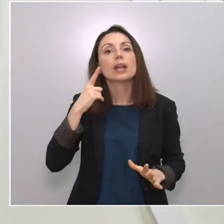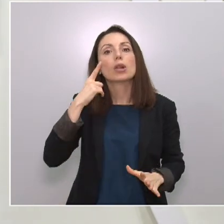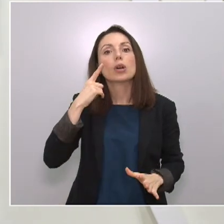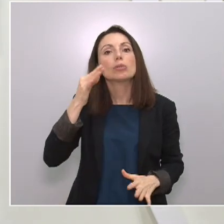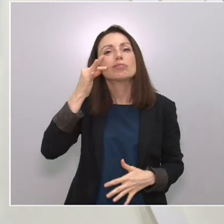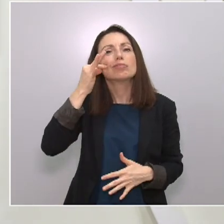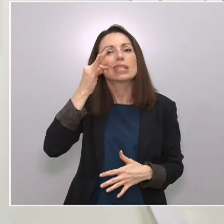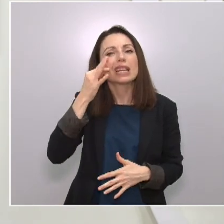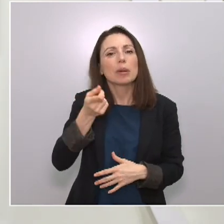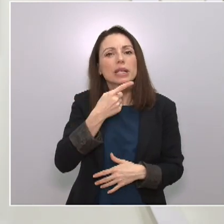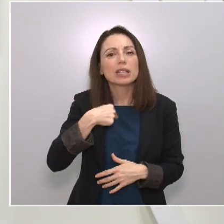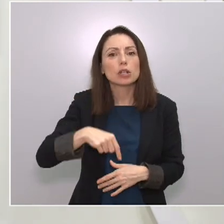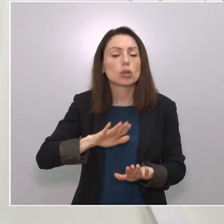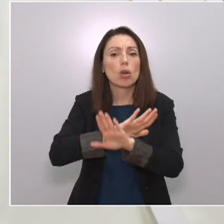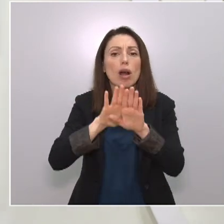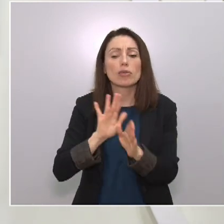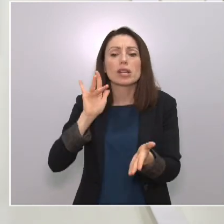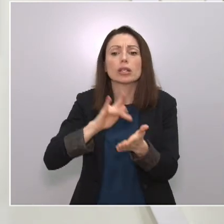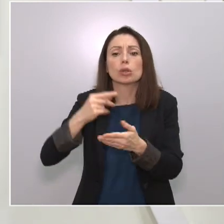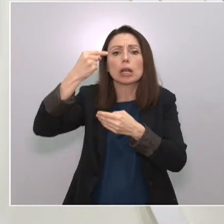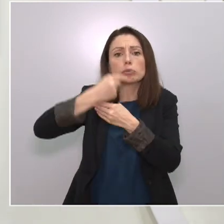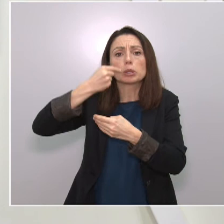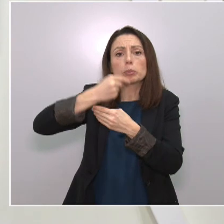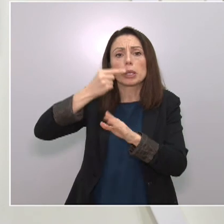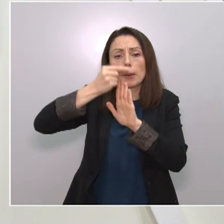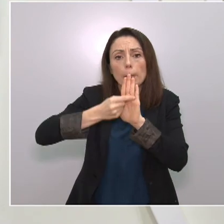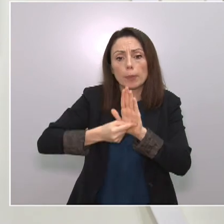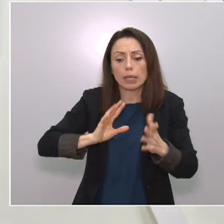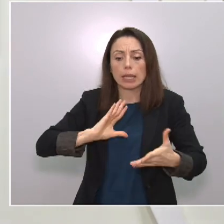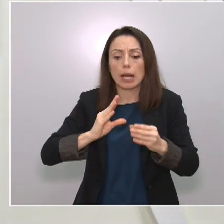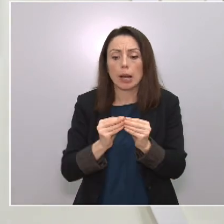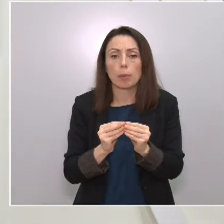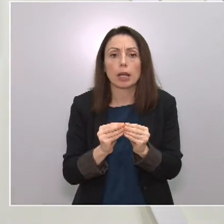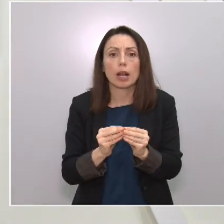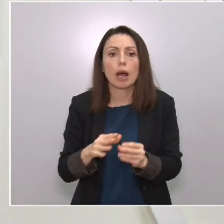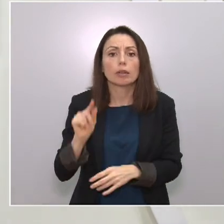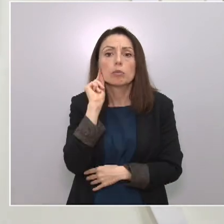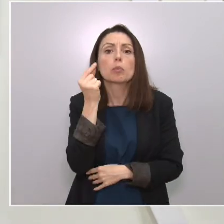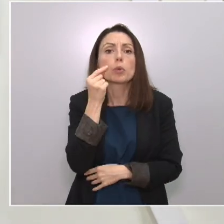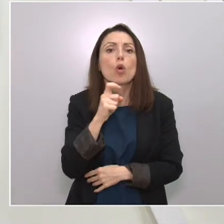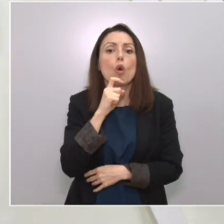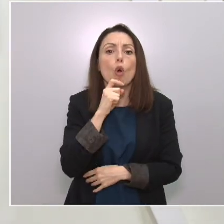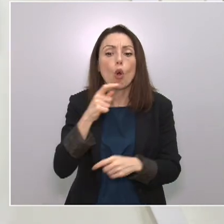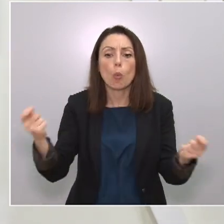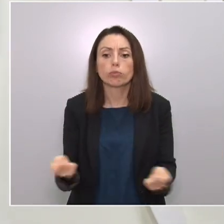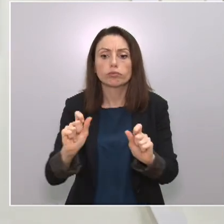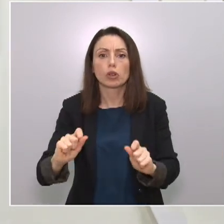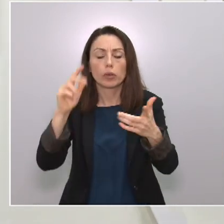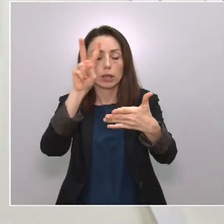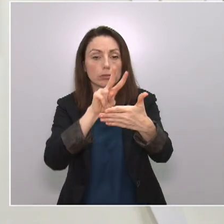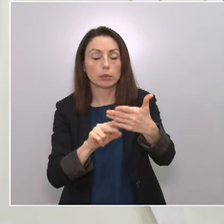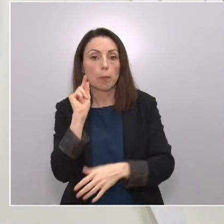que nos encontramos las órdenes y las decisiones y las medidas que vamos a tener que aplicar publicadas en el boletín oficial. Ahora ha habido